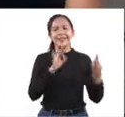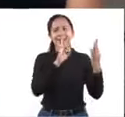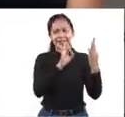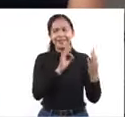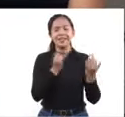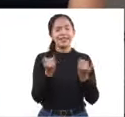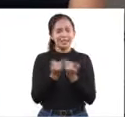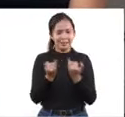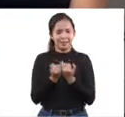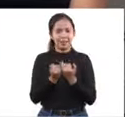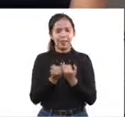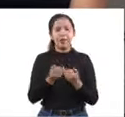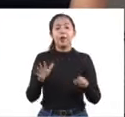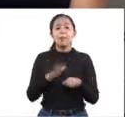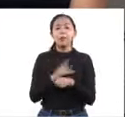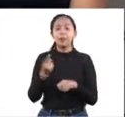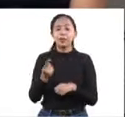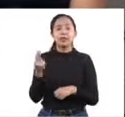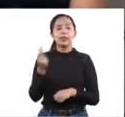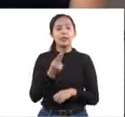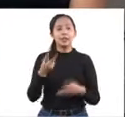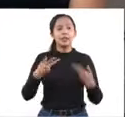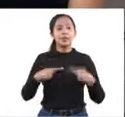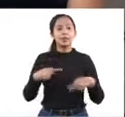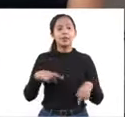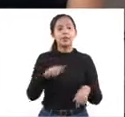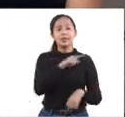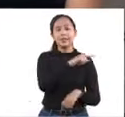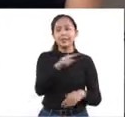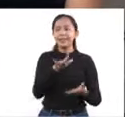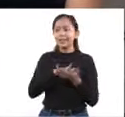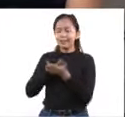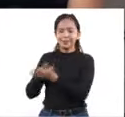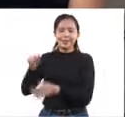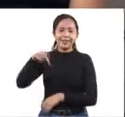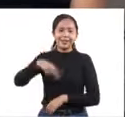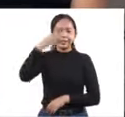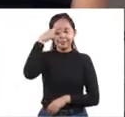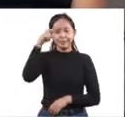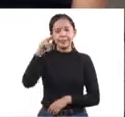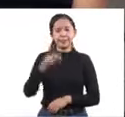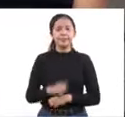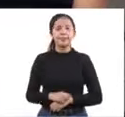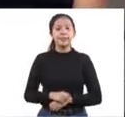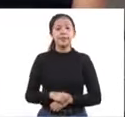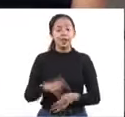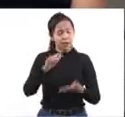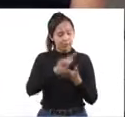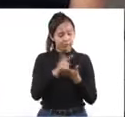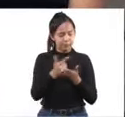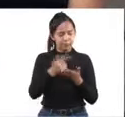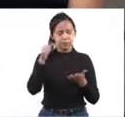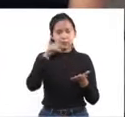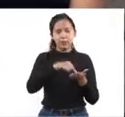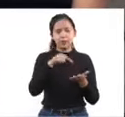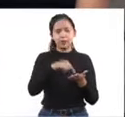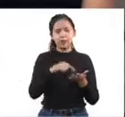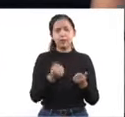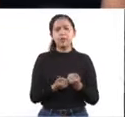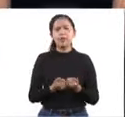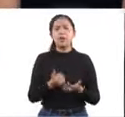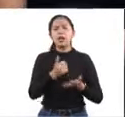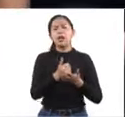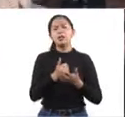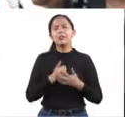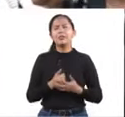sirvan a los mexicanos en ambos lados de la frontera. Este libro para mí fue el darme un poquito